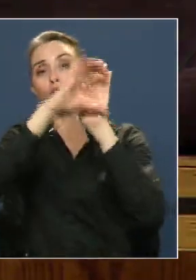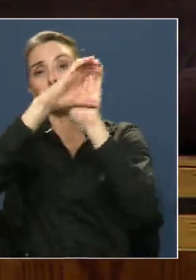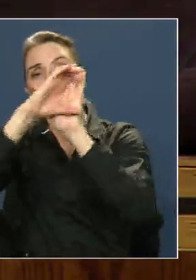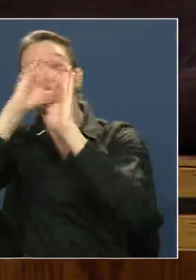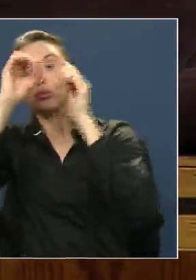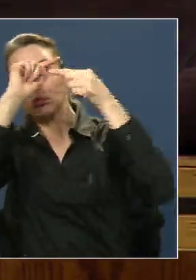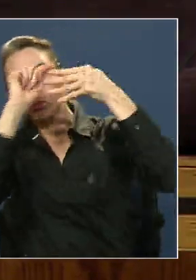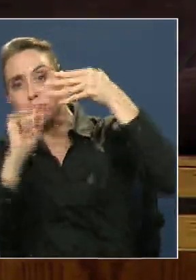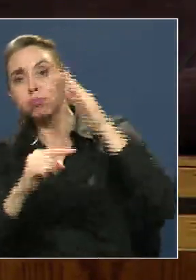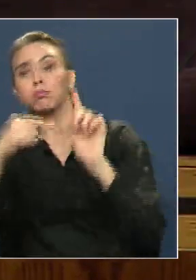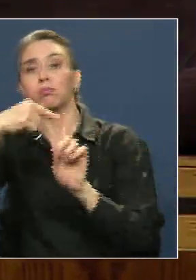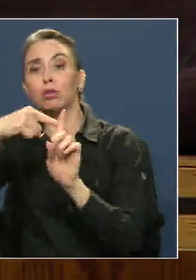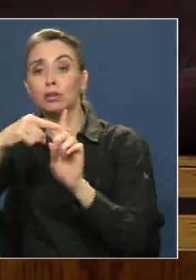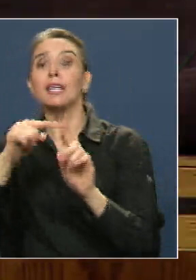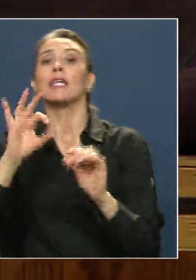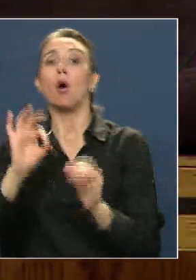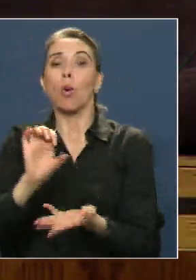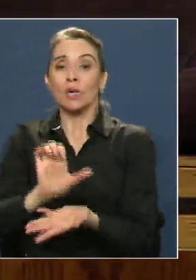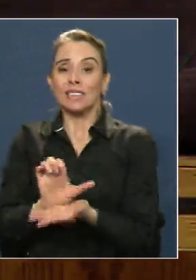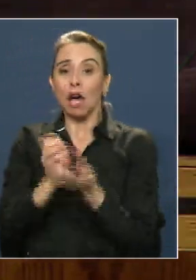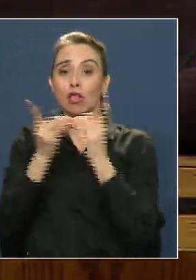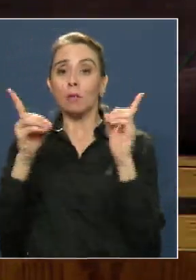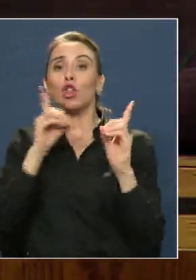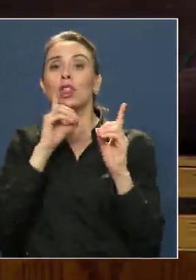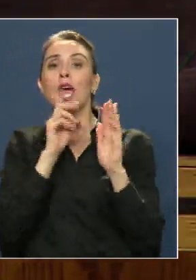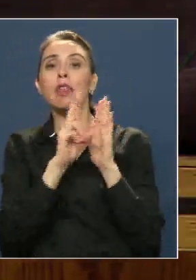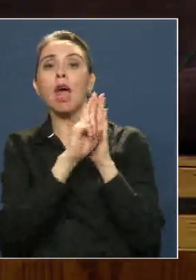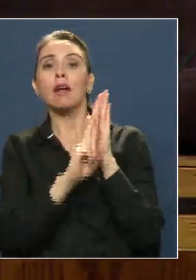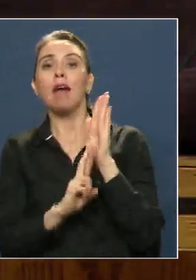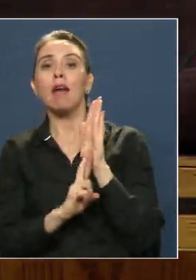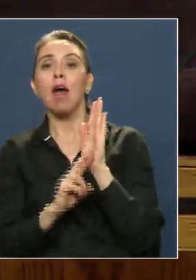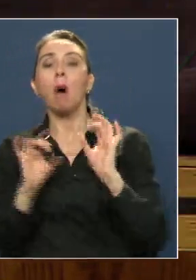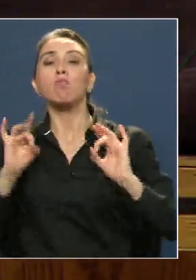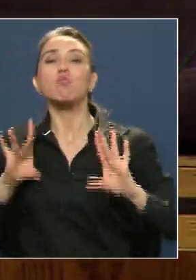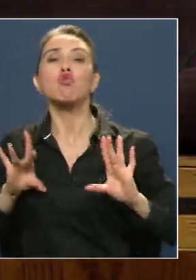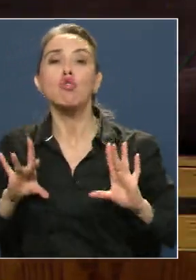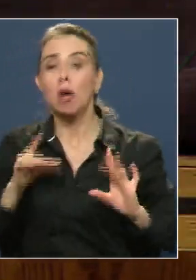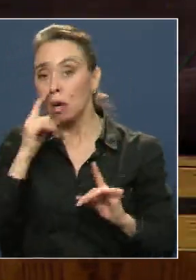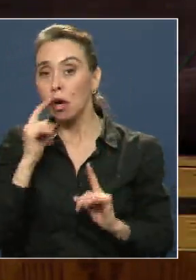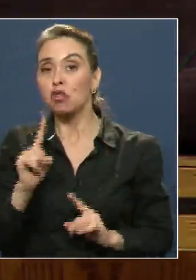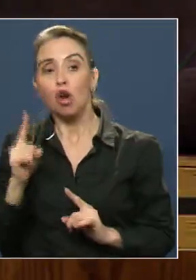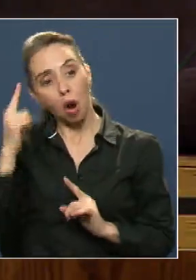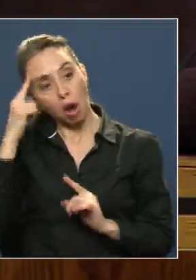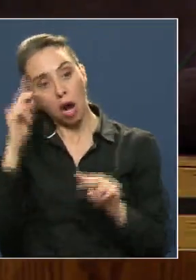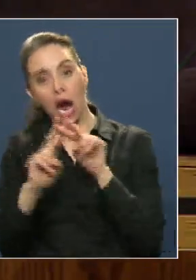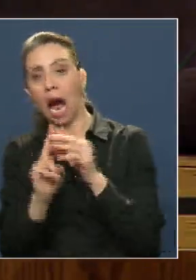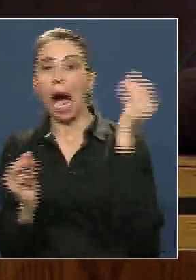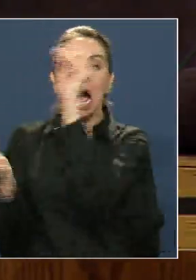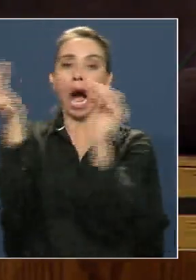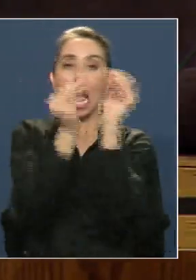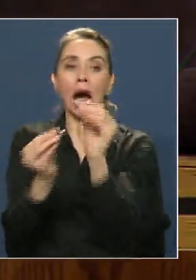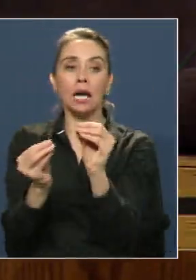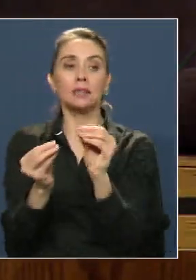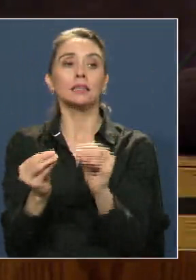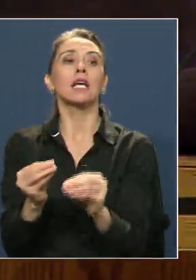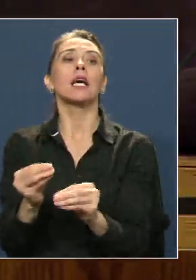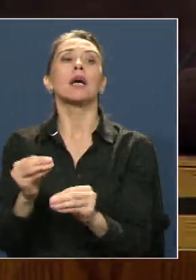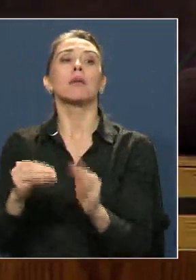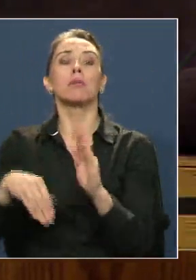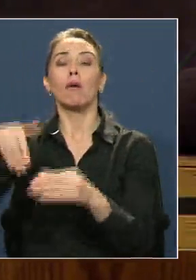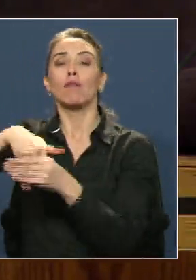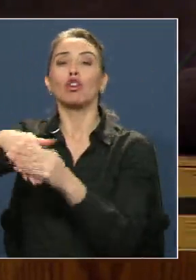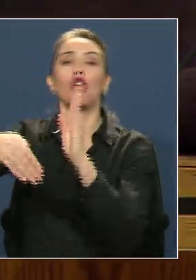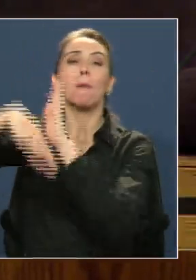Estado de Derecho democrático se regula de cierta manera. No lo armamos simplemente porque un día se junta una mayoría para juntar